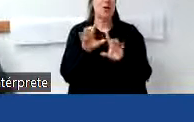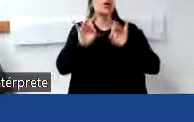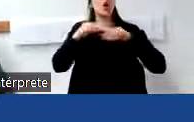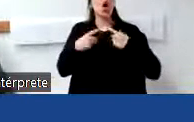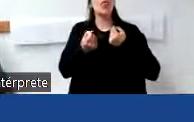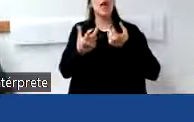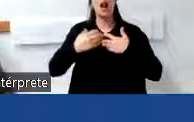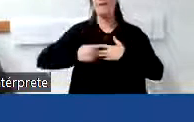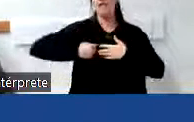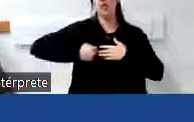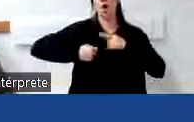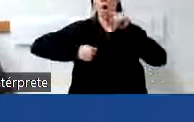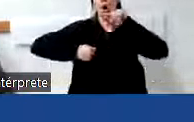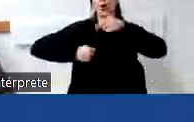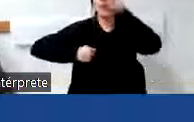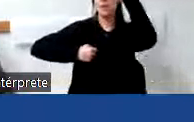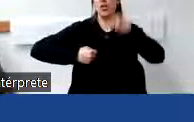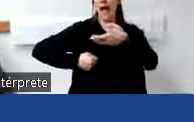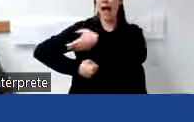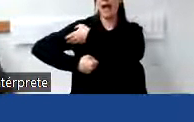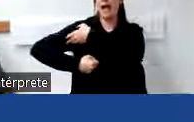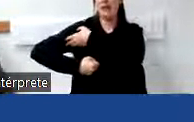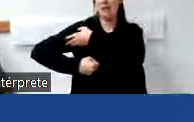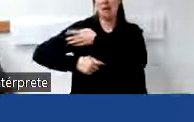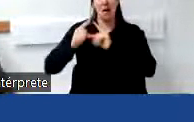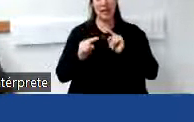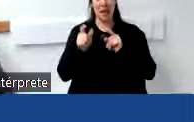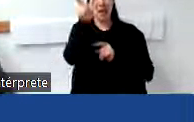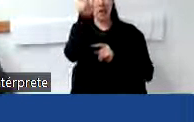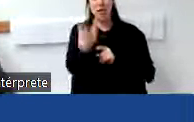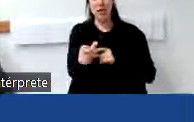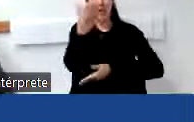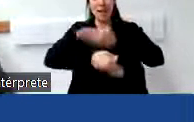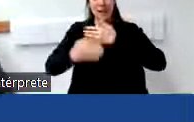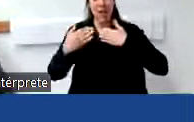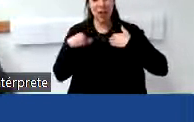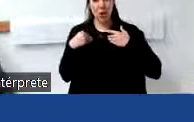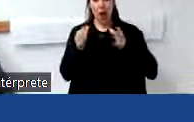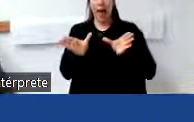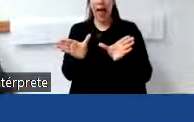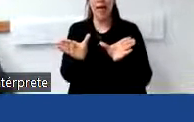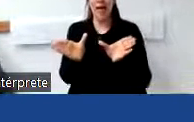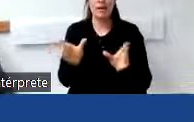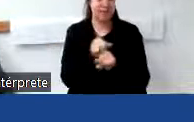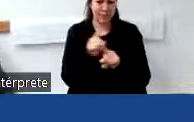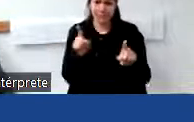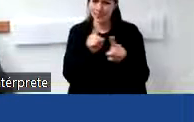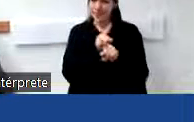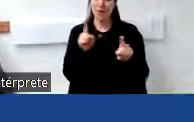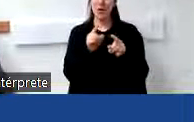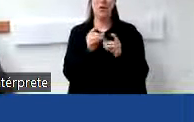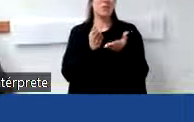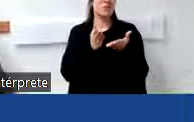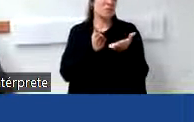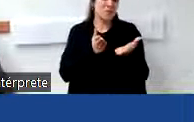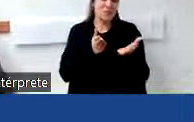o muchas veces pasa de que lo empujamos como desde la espalda hacia adelante, eso evitarlo, no hacerlo, porque siempre nosotros tenemos